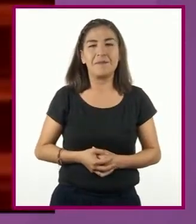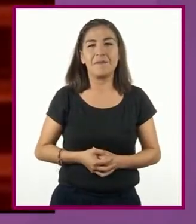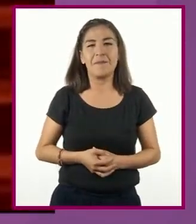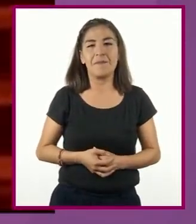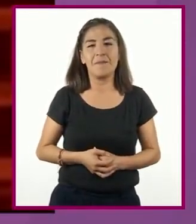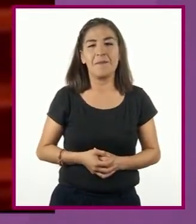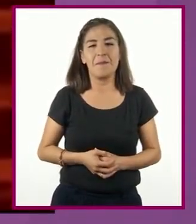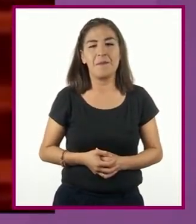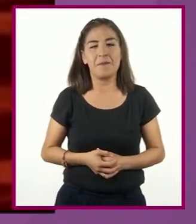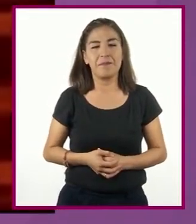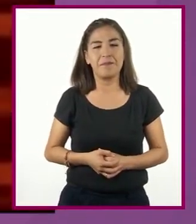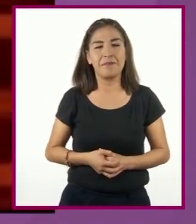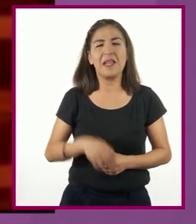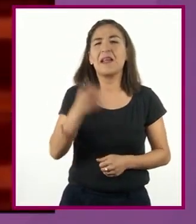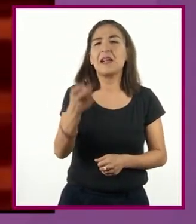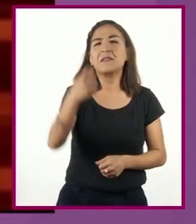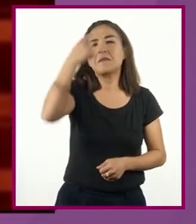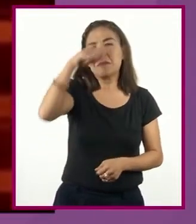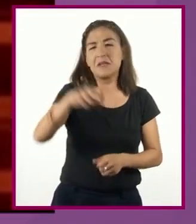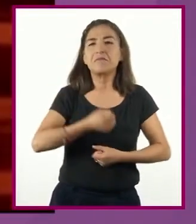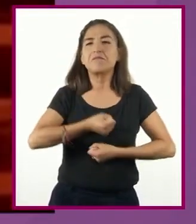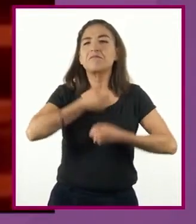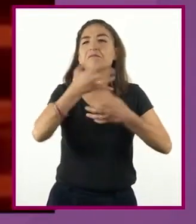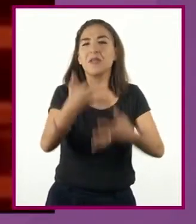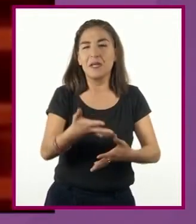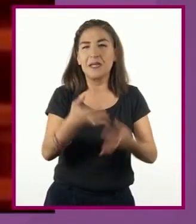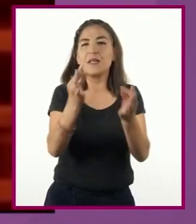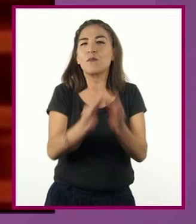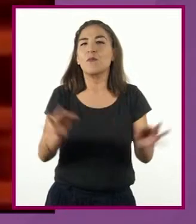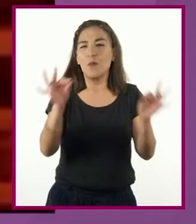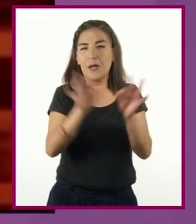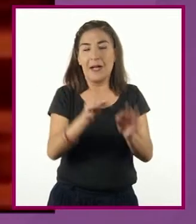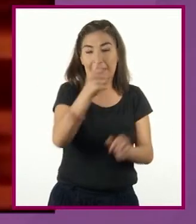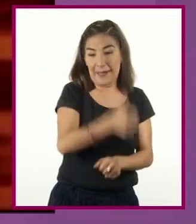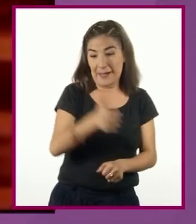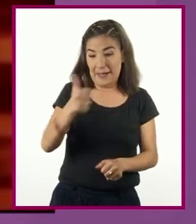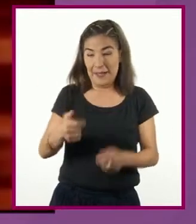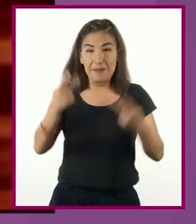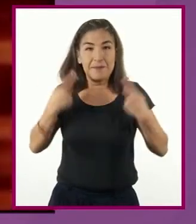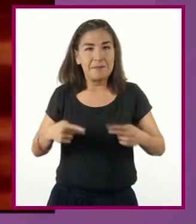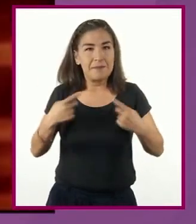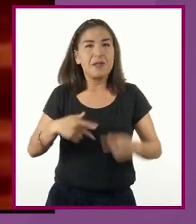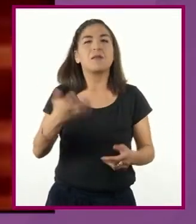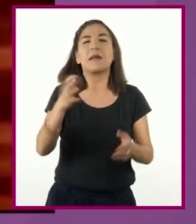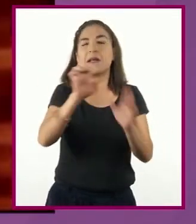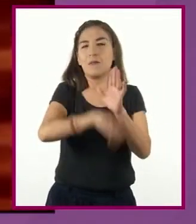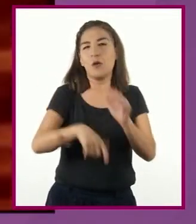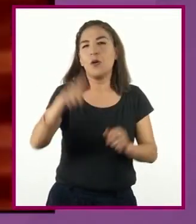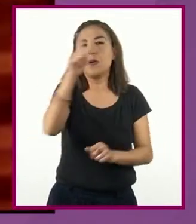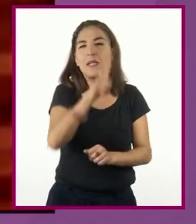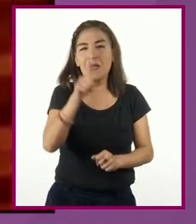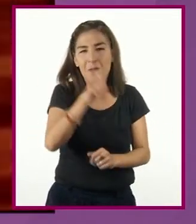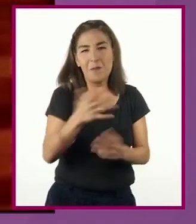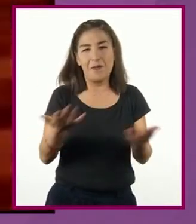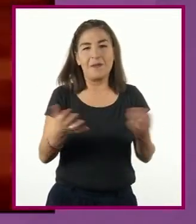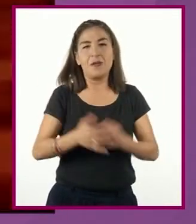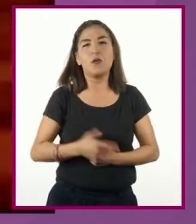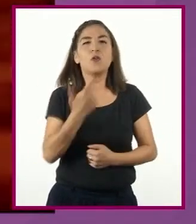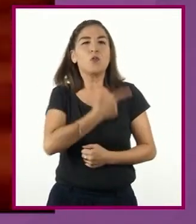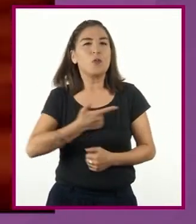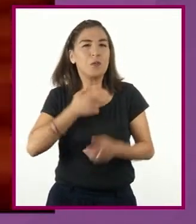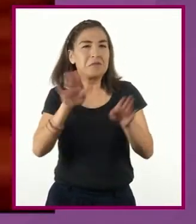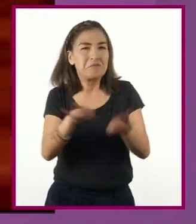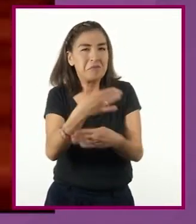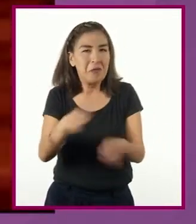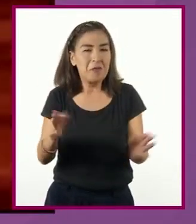Estas expresiones simbólicas que cada uno de nosotros tenemos, por ejemplo, el lenguaje, o por ejemplo el gusto